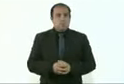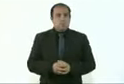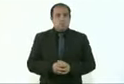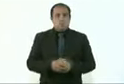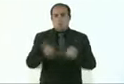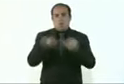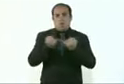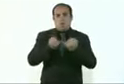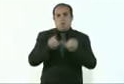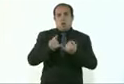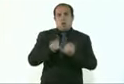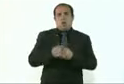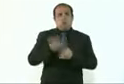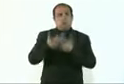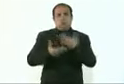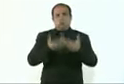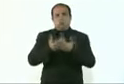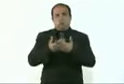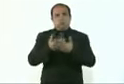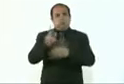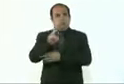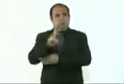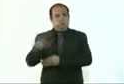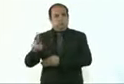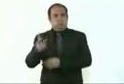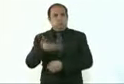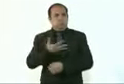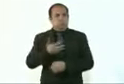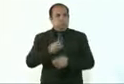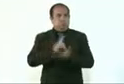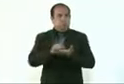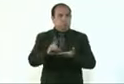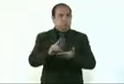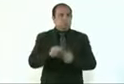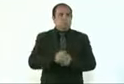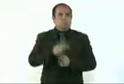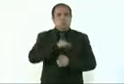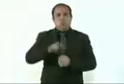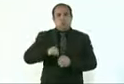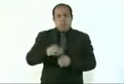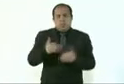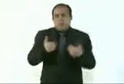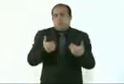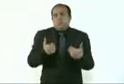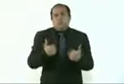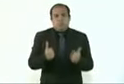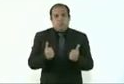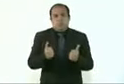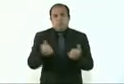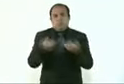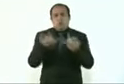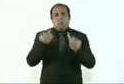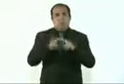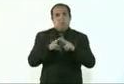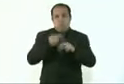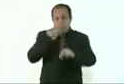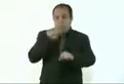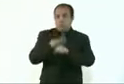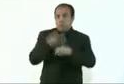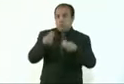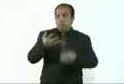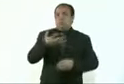que cualquier servidor público. Entonces, estamos siendo muy sensibles y los maestros están siendo muy